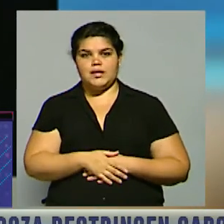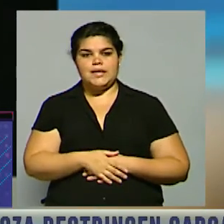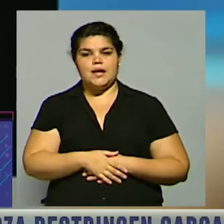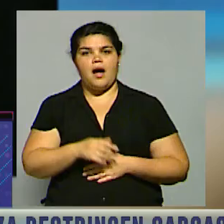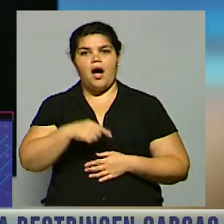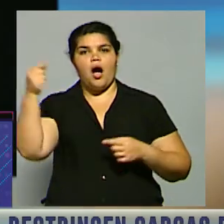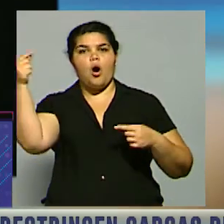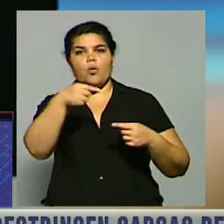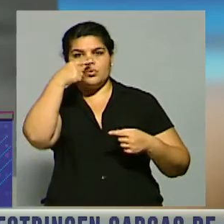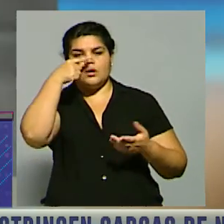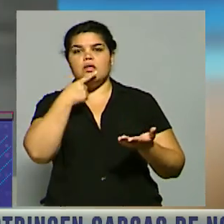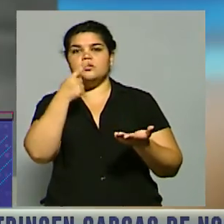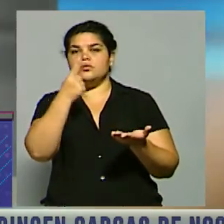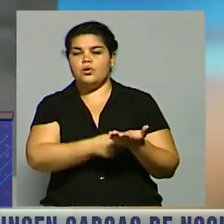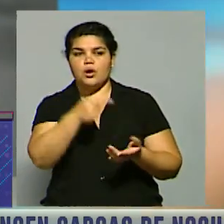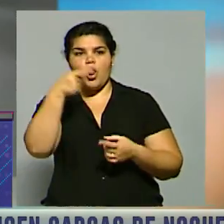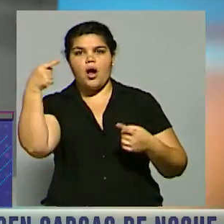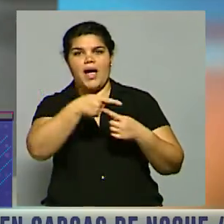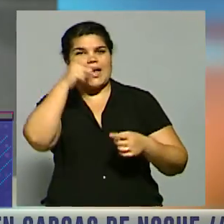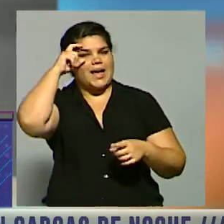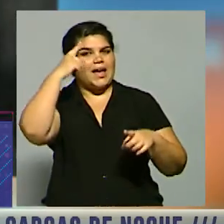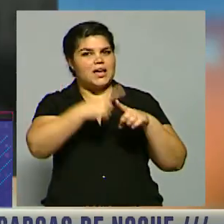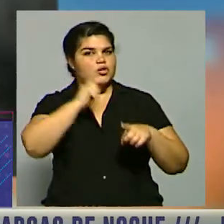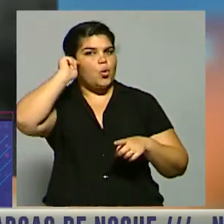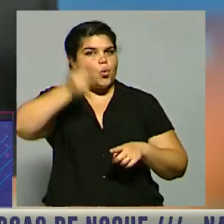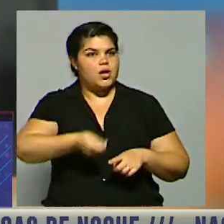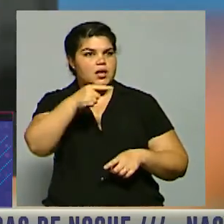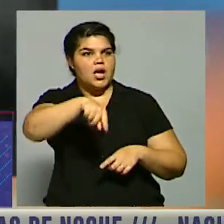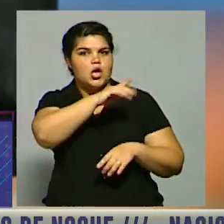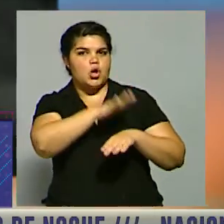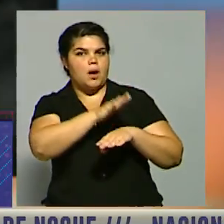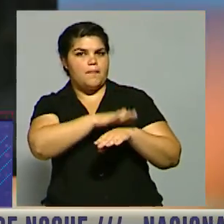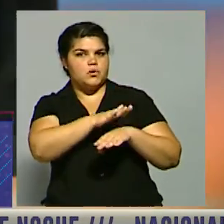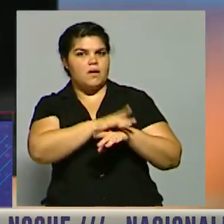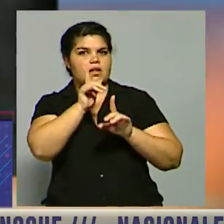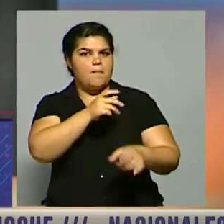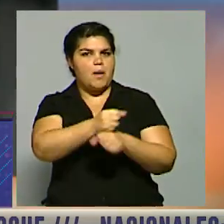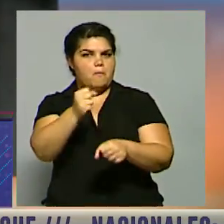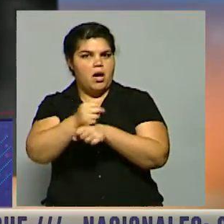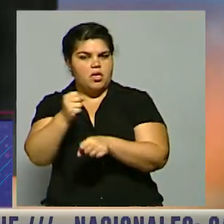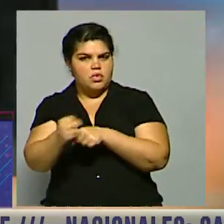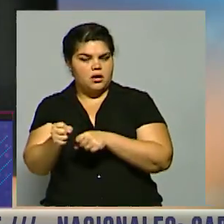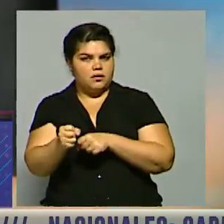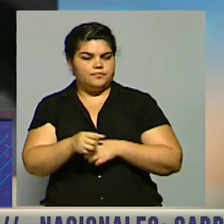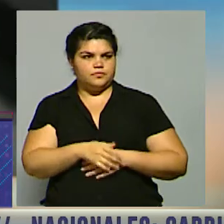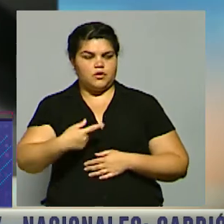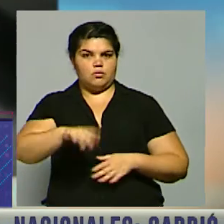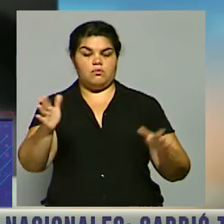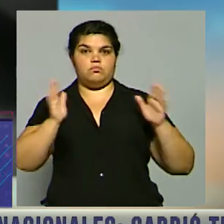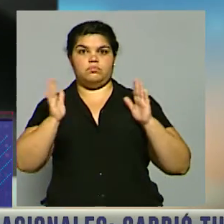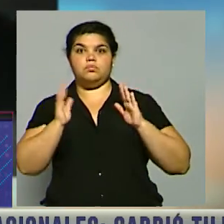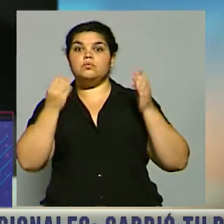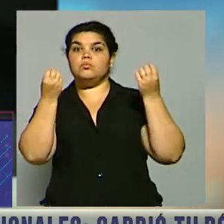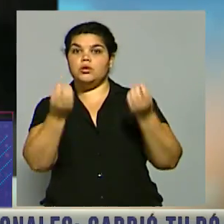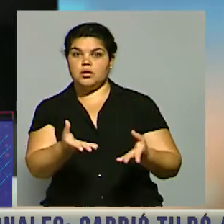sentencias contra ex jueces cómplices del genocidio. Y para nosotros fue muy impactante porque cuando